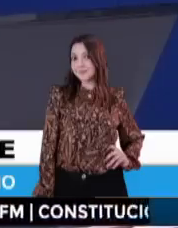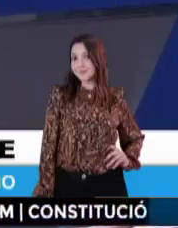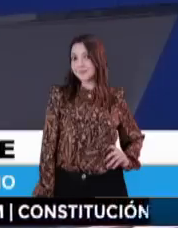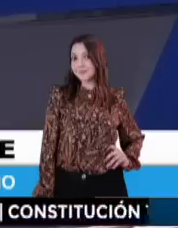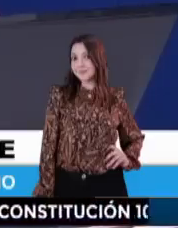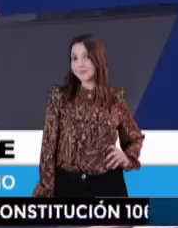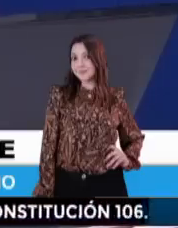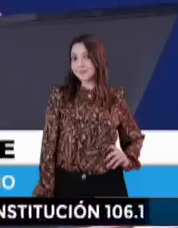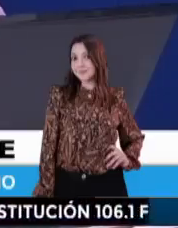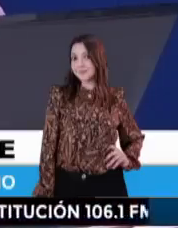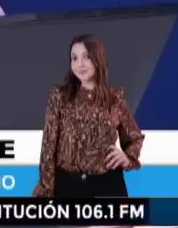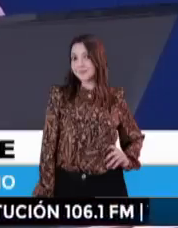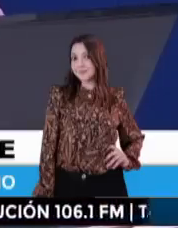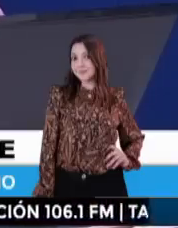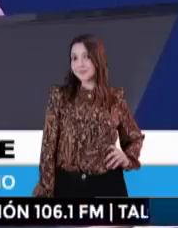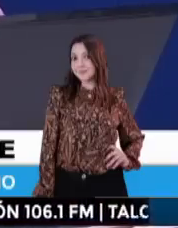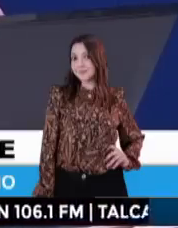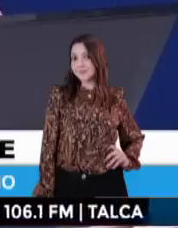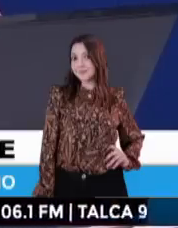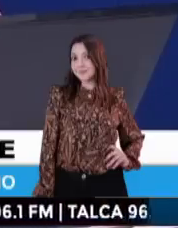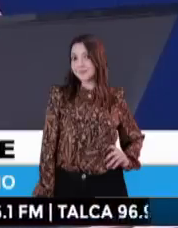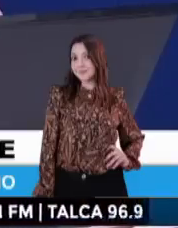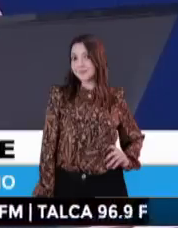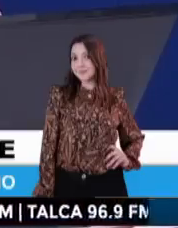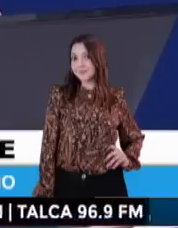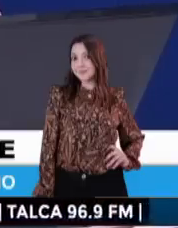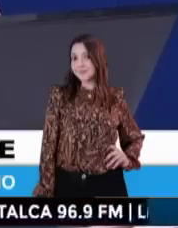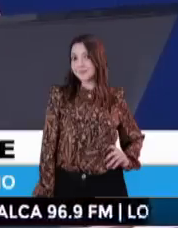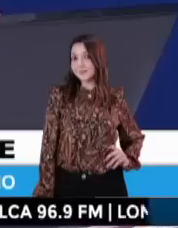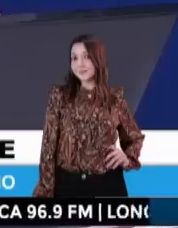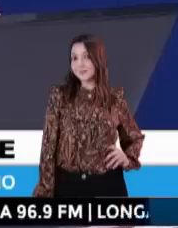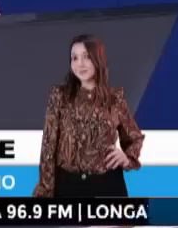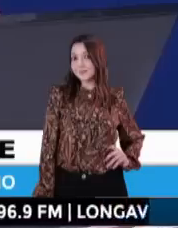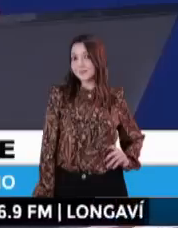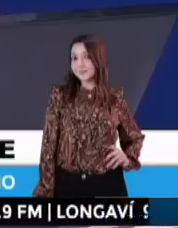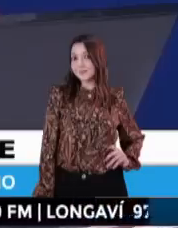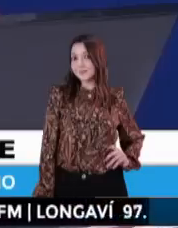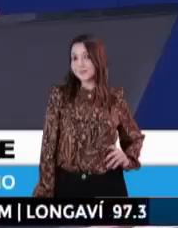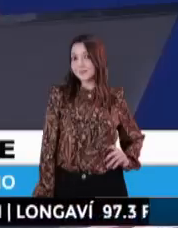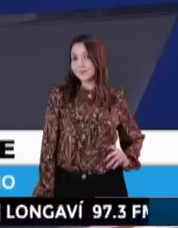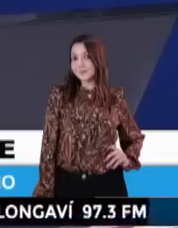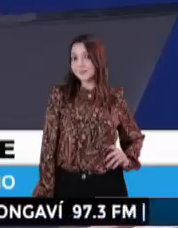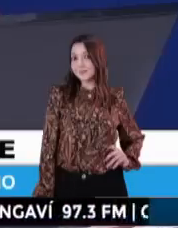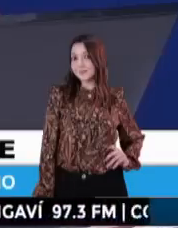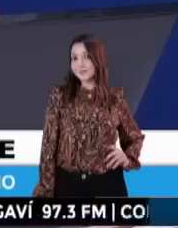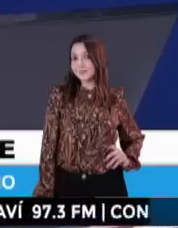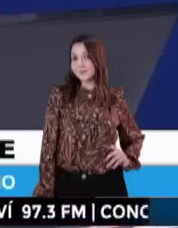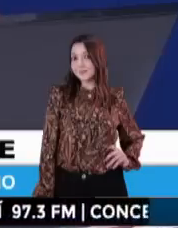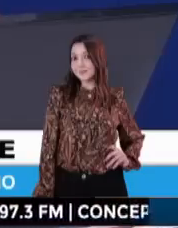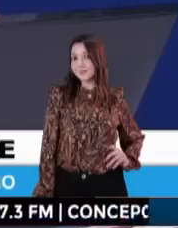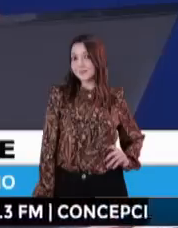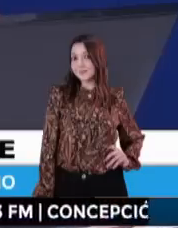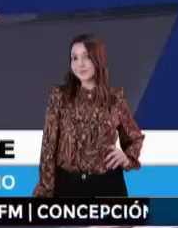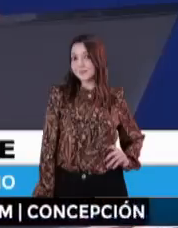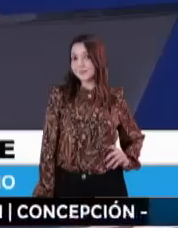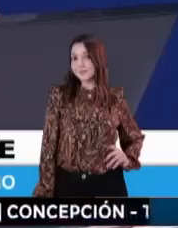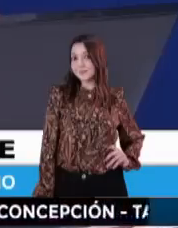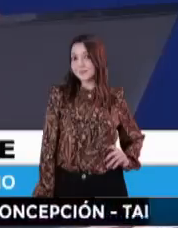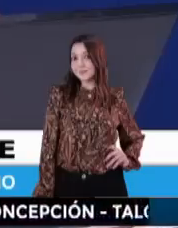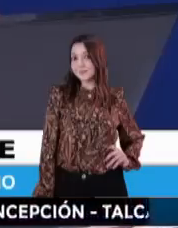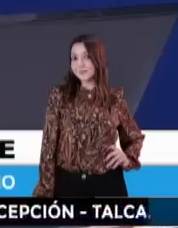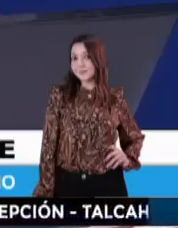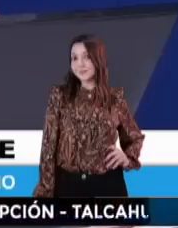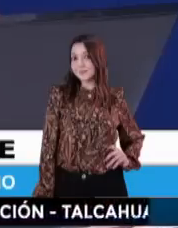del Estado Mayor Conjunto, lo que es una falla evidente. Lo cuarto es que hay materias de seguridad que no pueden